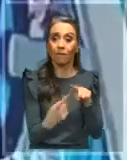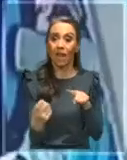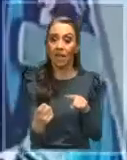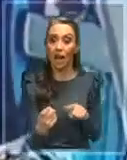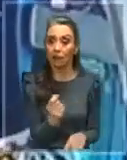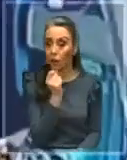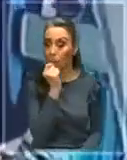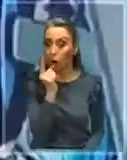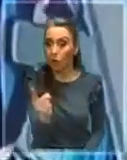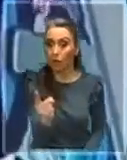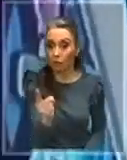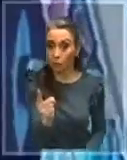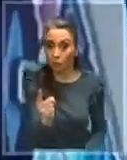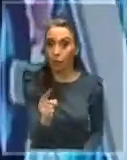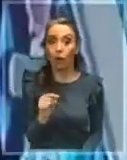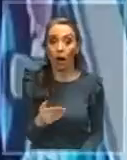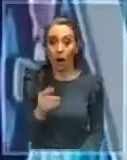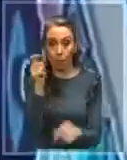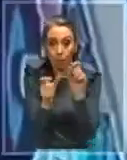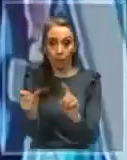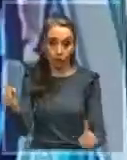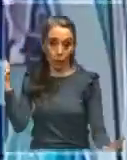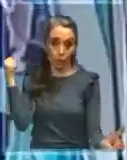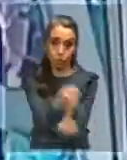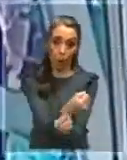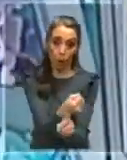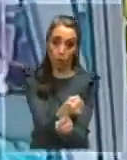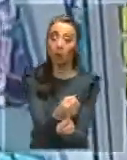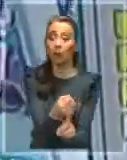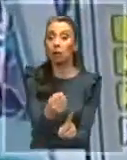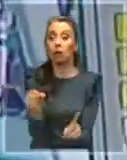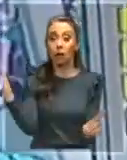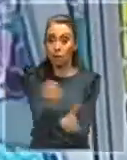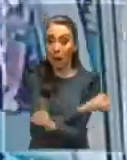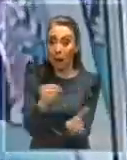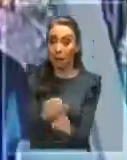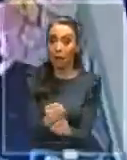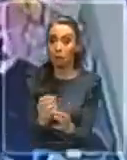por la denuncia hecha. Por ahora los agresores siguen sin ser ubicados.